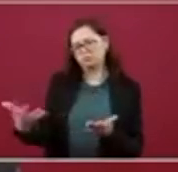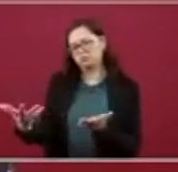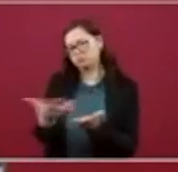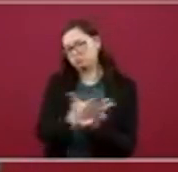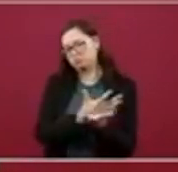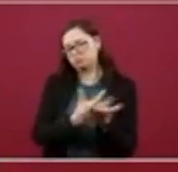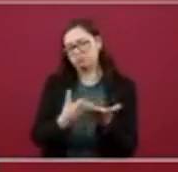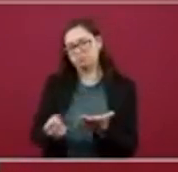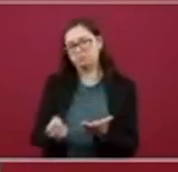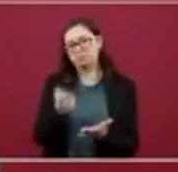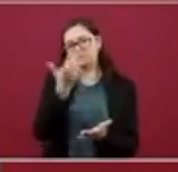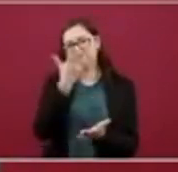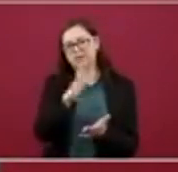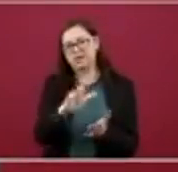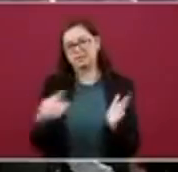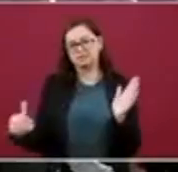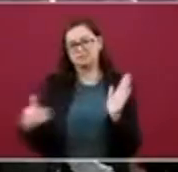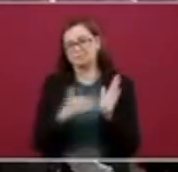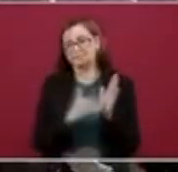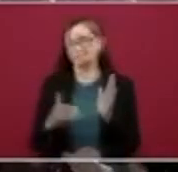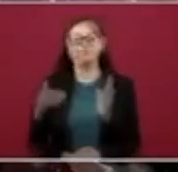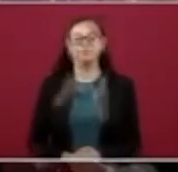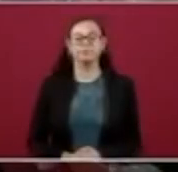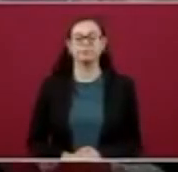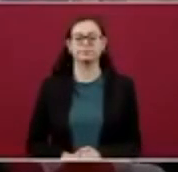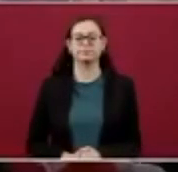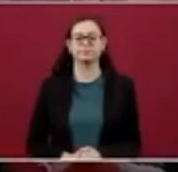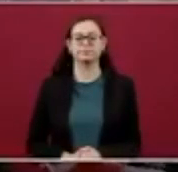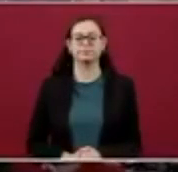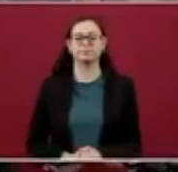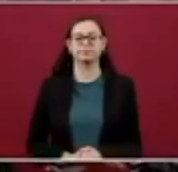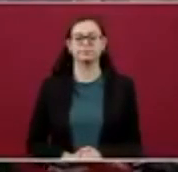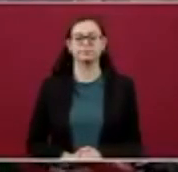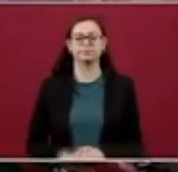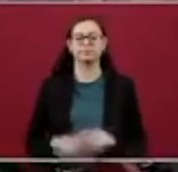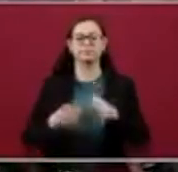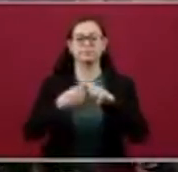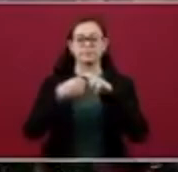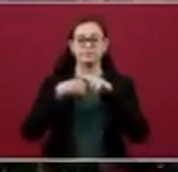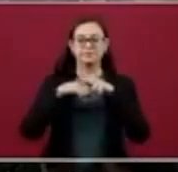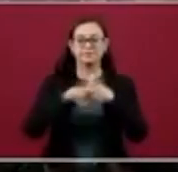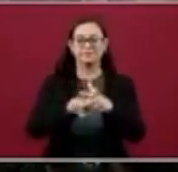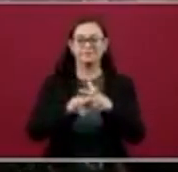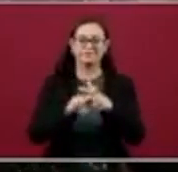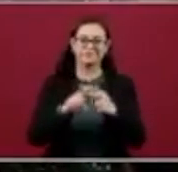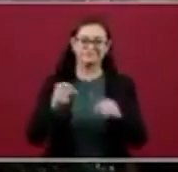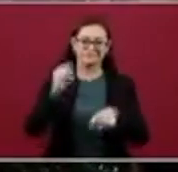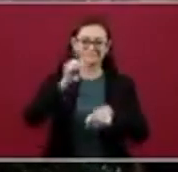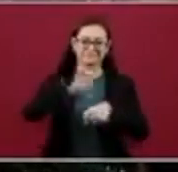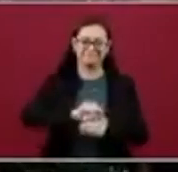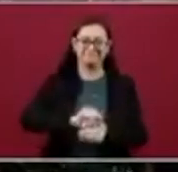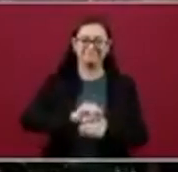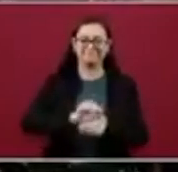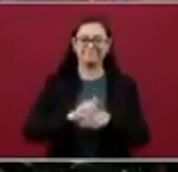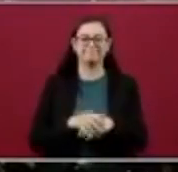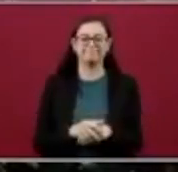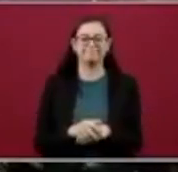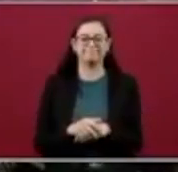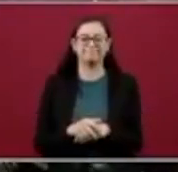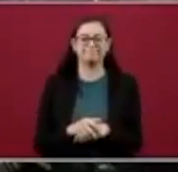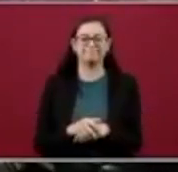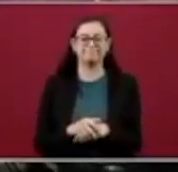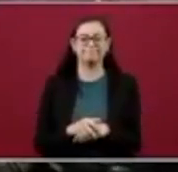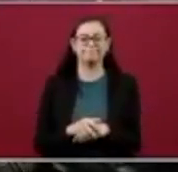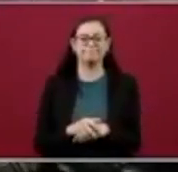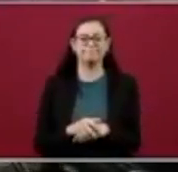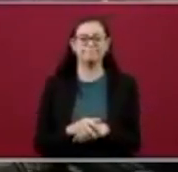de 10 mil millones de pesos. El mandatario felicitó al director de cine Alfonso Cuarón y al equipo que participó en la película Roma